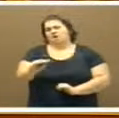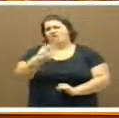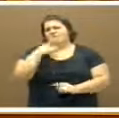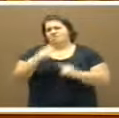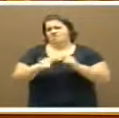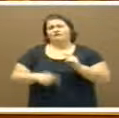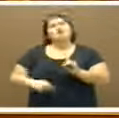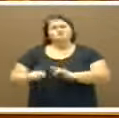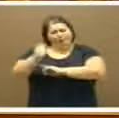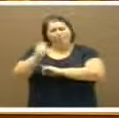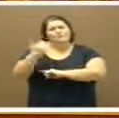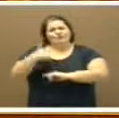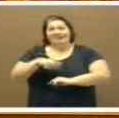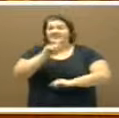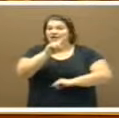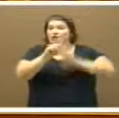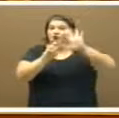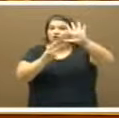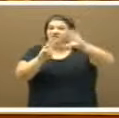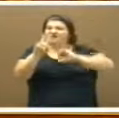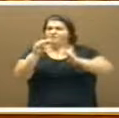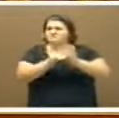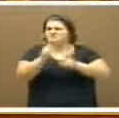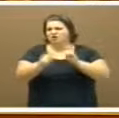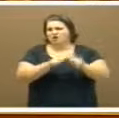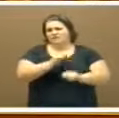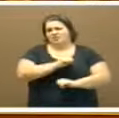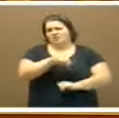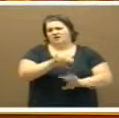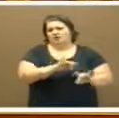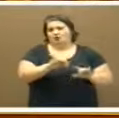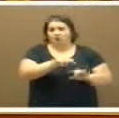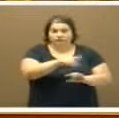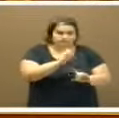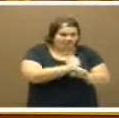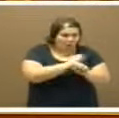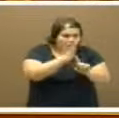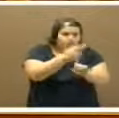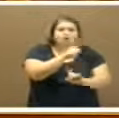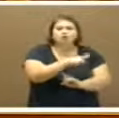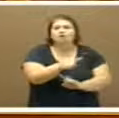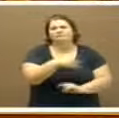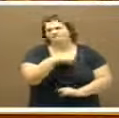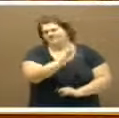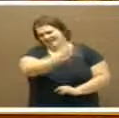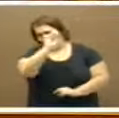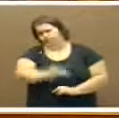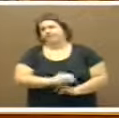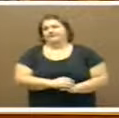déficit, alguno de los 182.000 parados que hay en esta región ha encontrado trabajo, señor consejero.